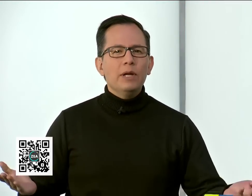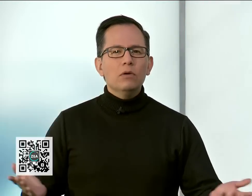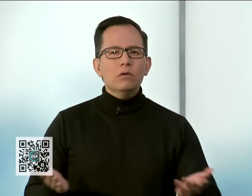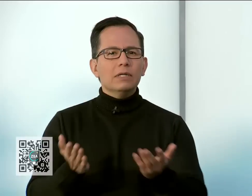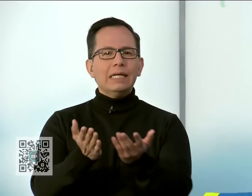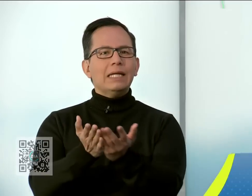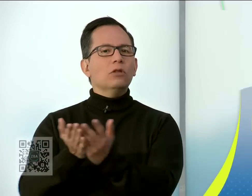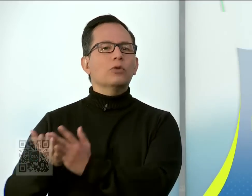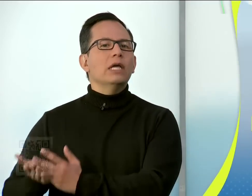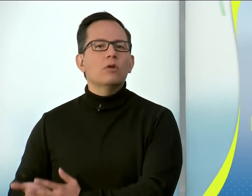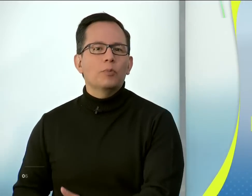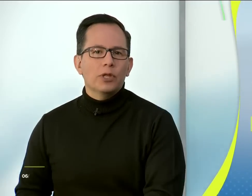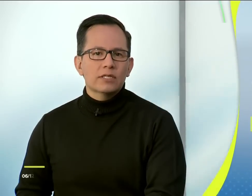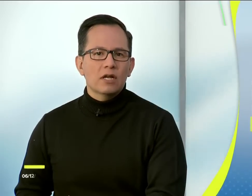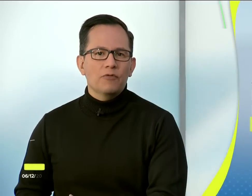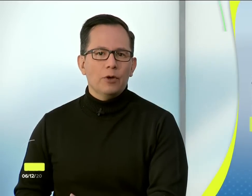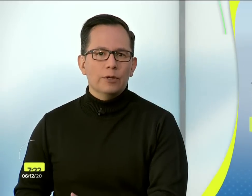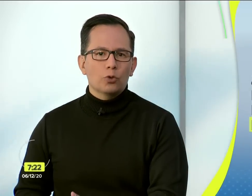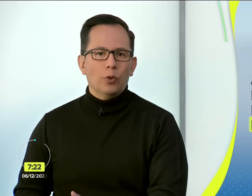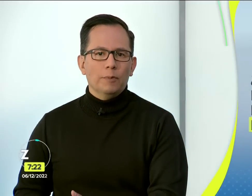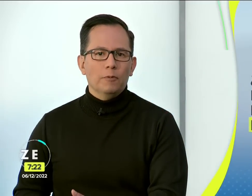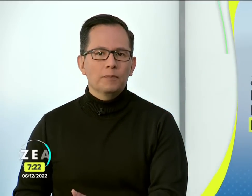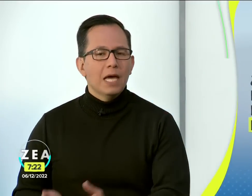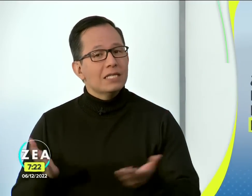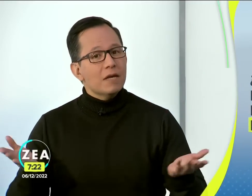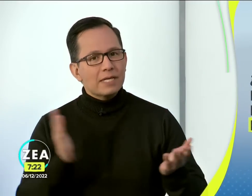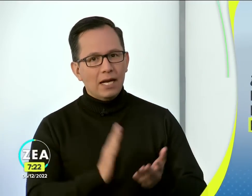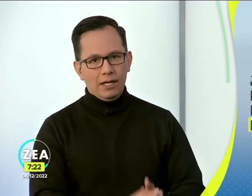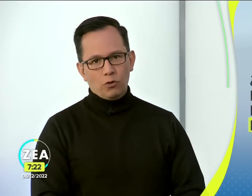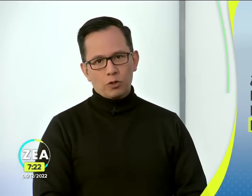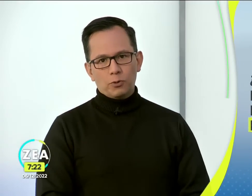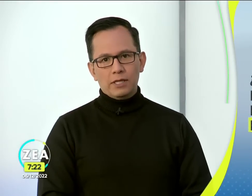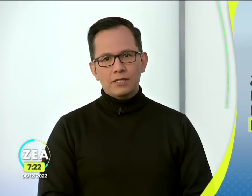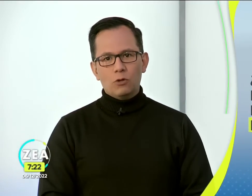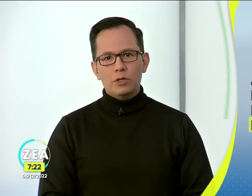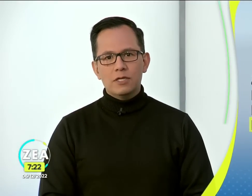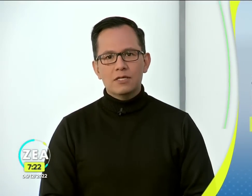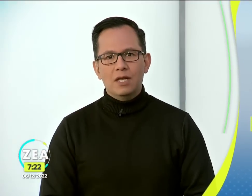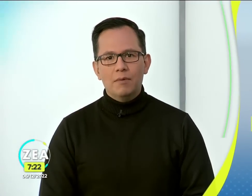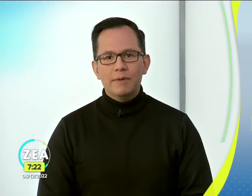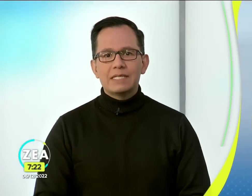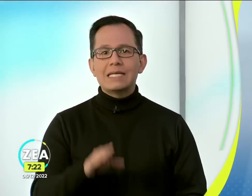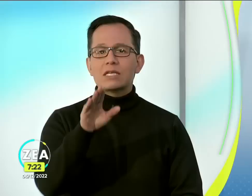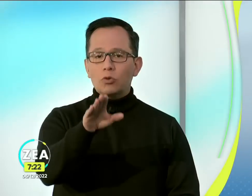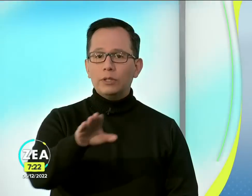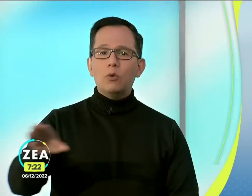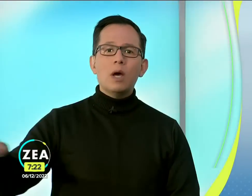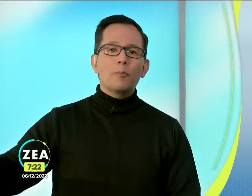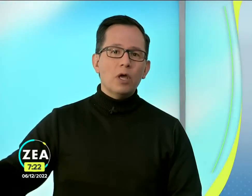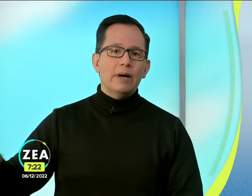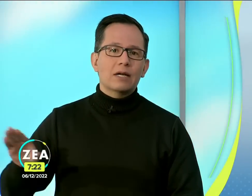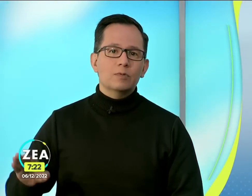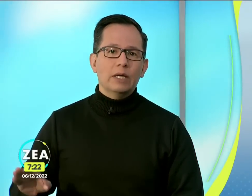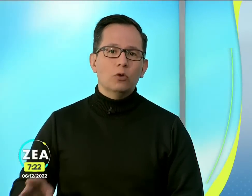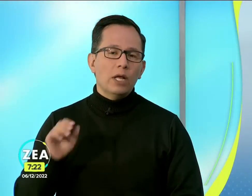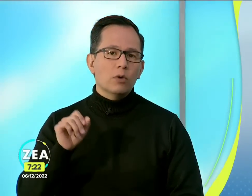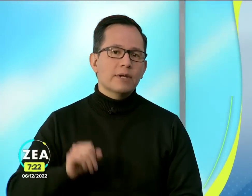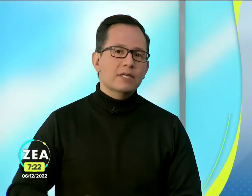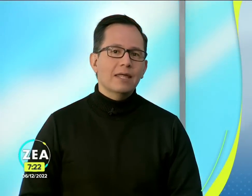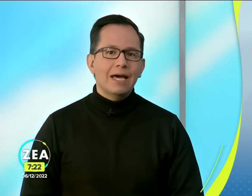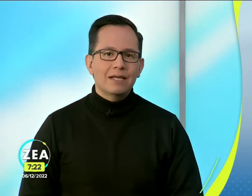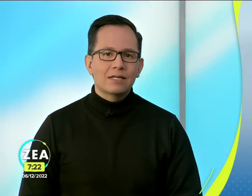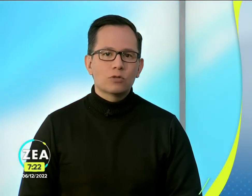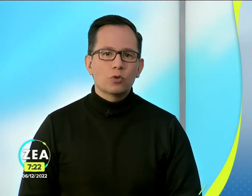Pero qué tanto daño le puede hacer el frío a nuestro cuerpo James Gallagher corresponsal de salud y ciencia de la bbc cometió una prueba al respecto